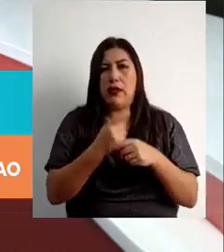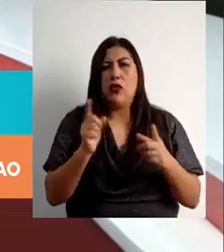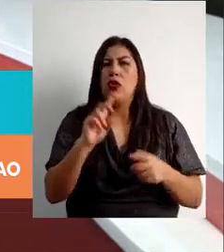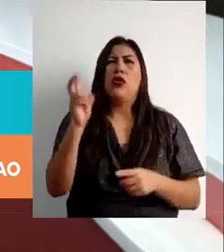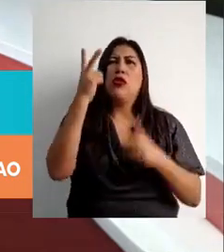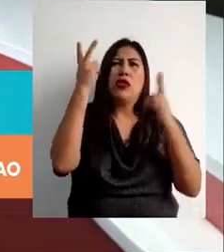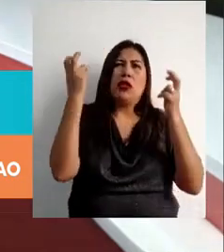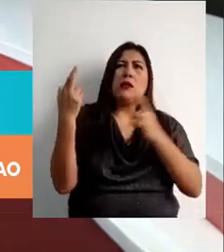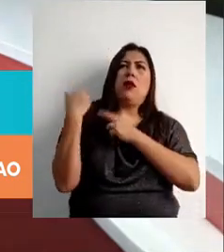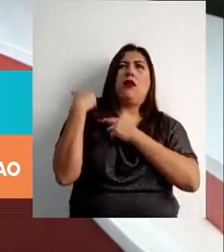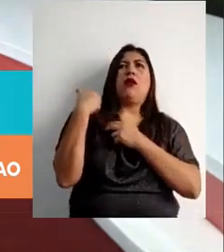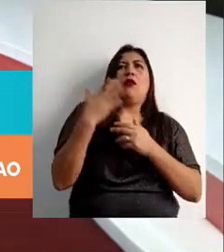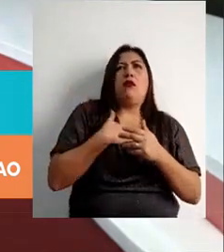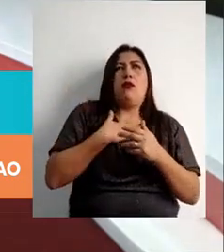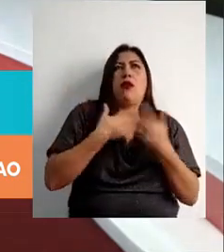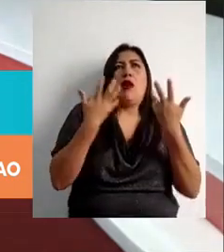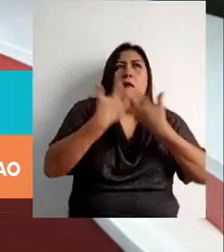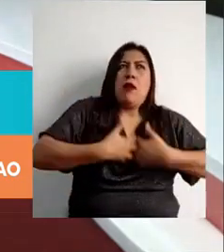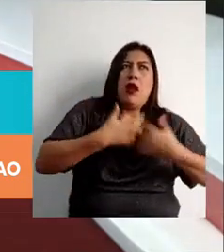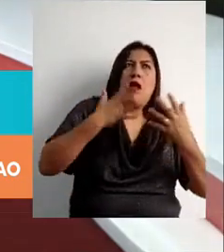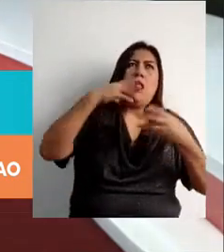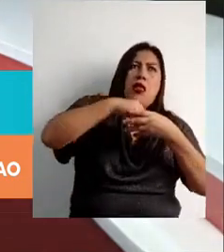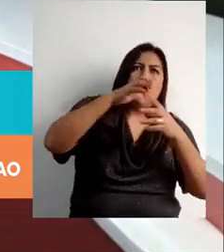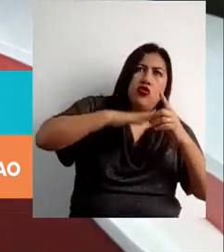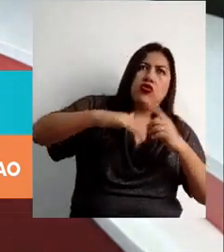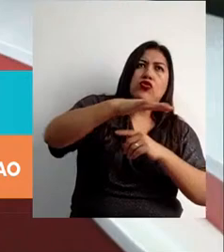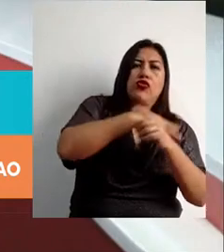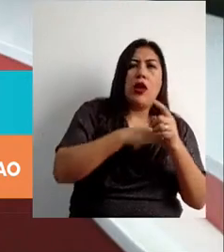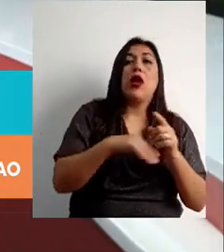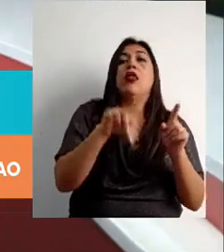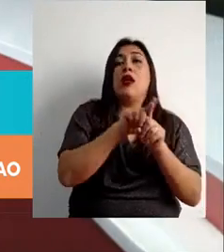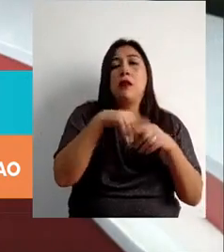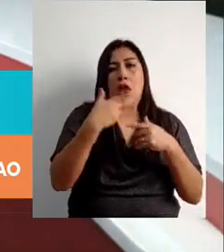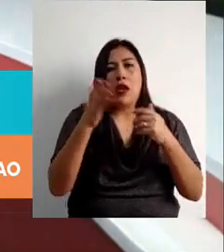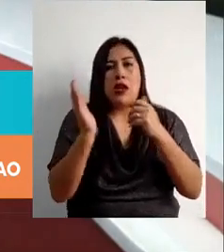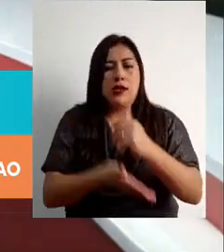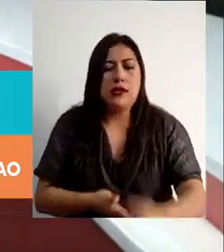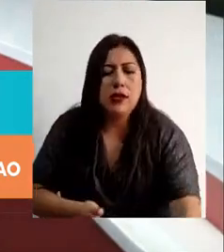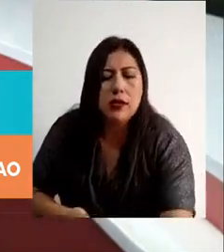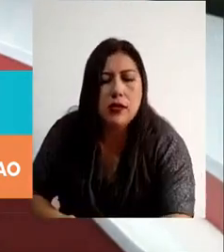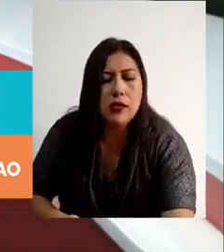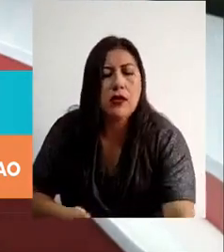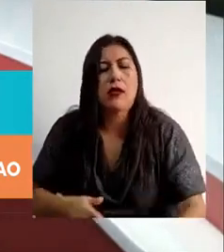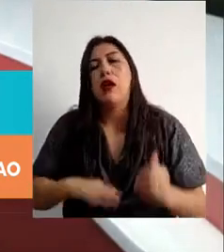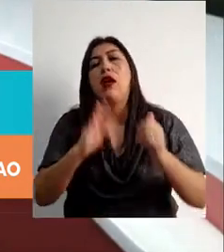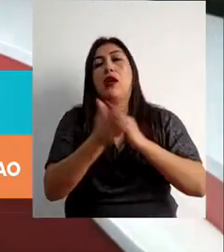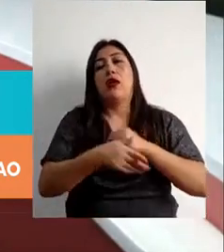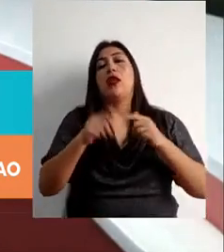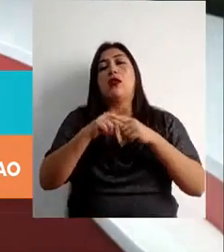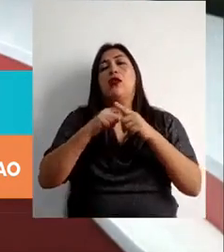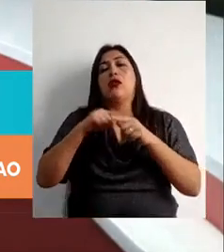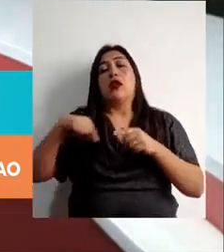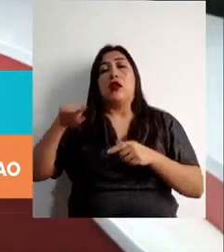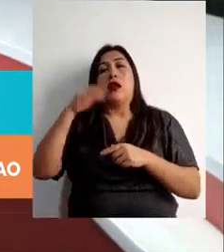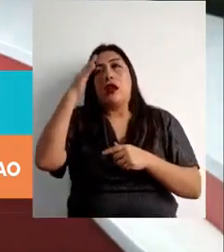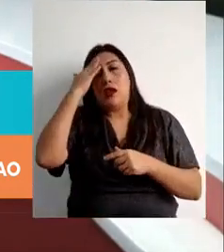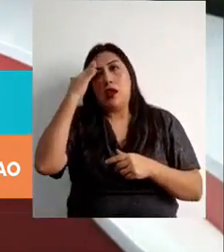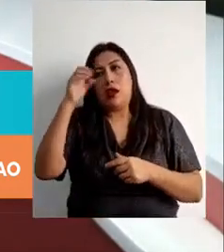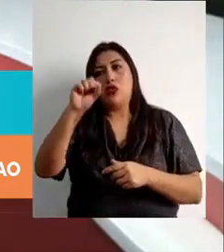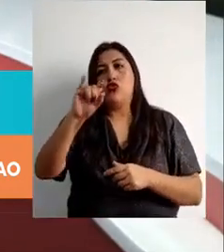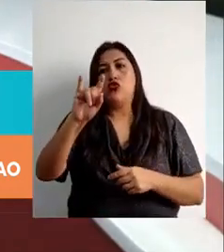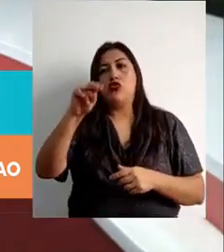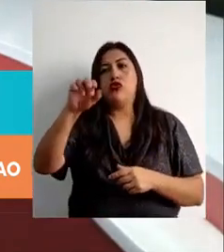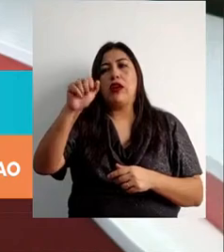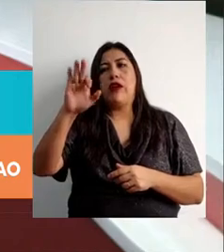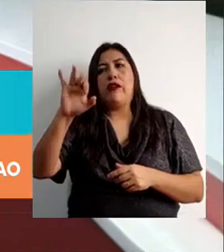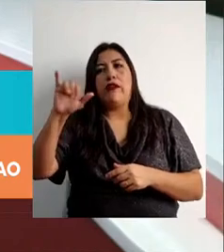social empresarial, sino porque hay una sanción pecuniaria que en este caso en el Callao la realiza SUNAFIL. Entonces,